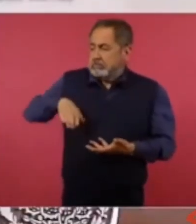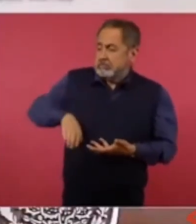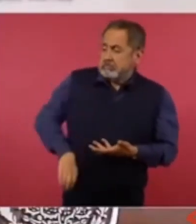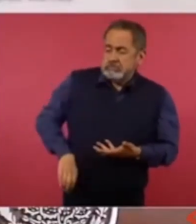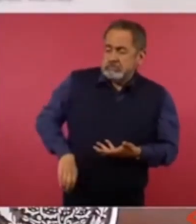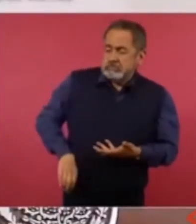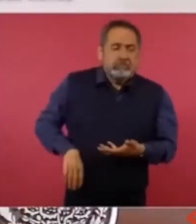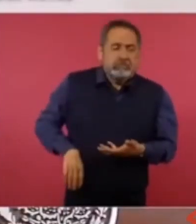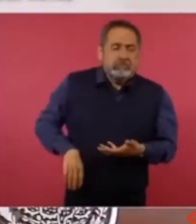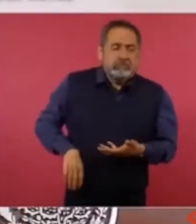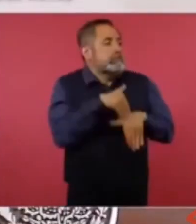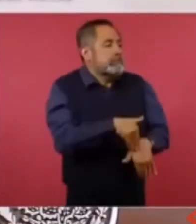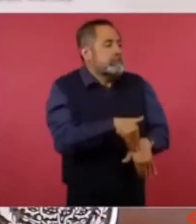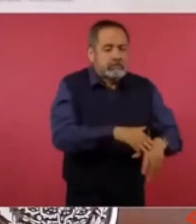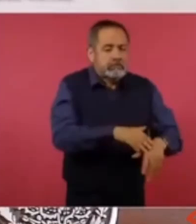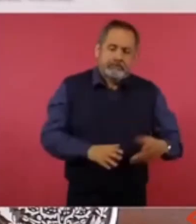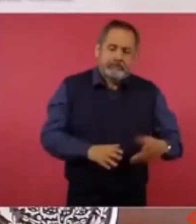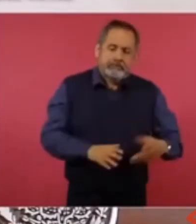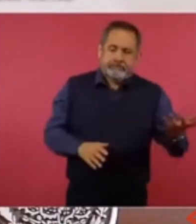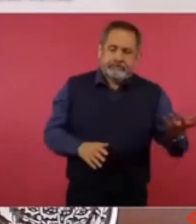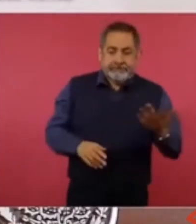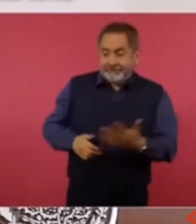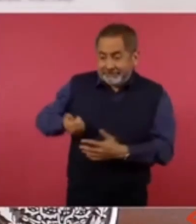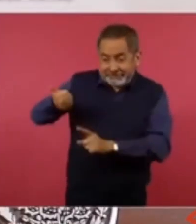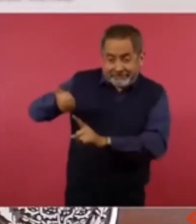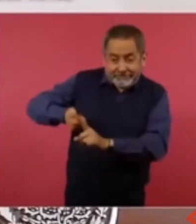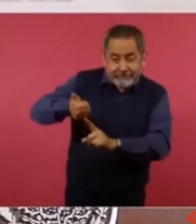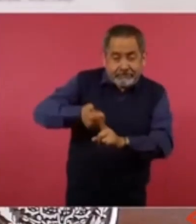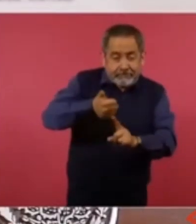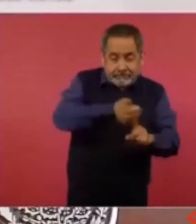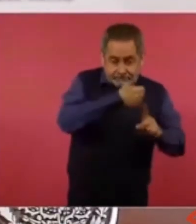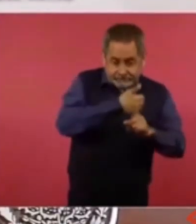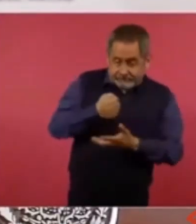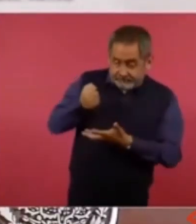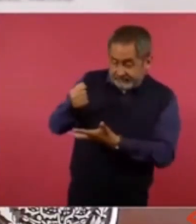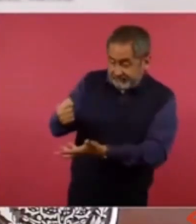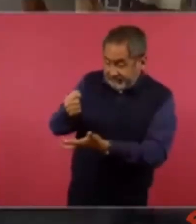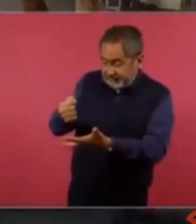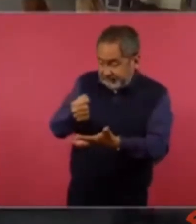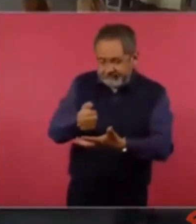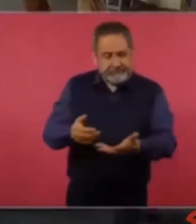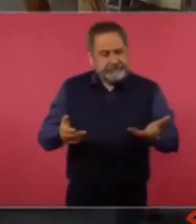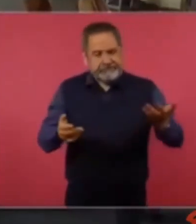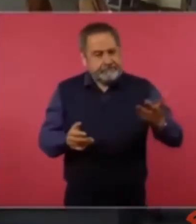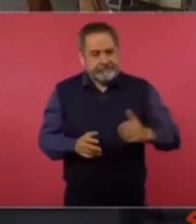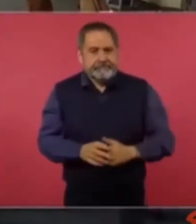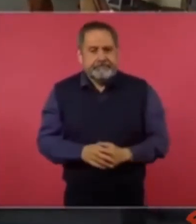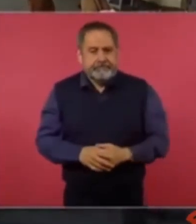les entregaban su presupuesto a cada uno, y ese diputado,